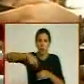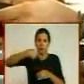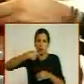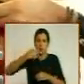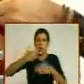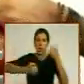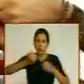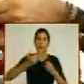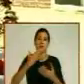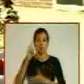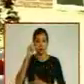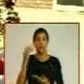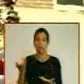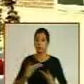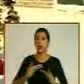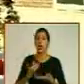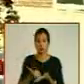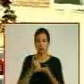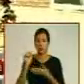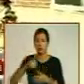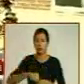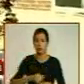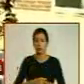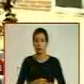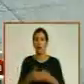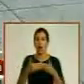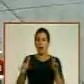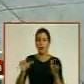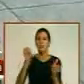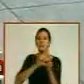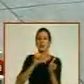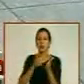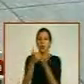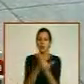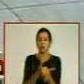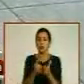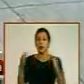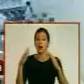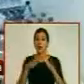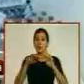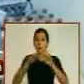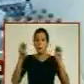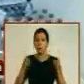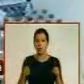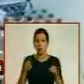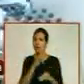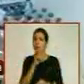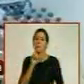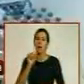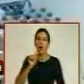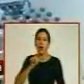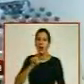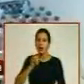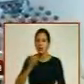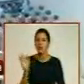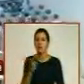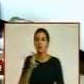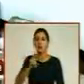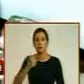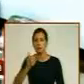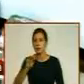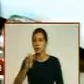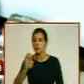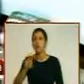han dado la cara. Fue habilitado como centro de acopio la Casa Museo Ali Primera. Además, desde allí se